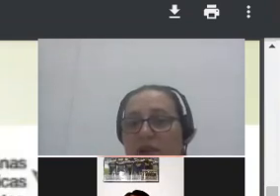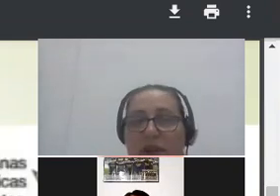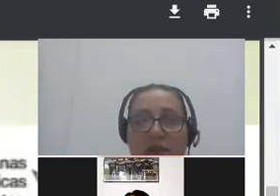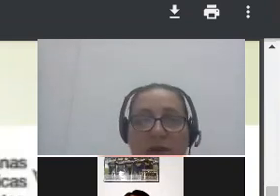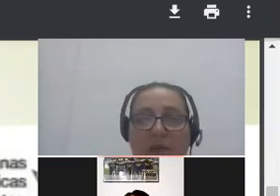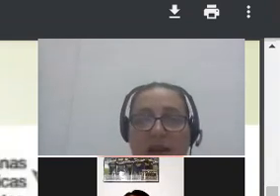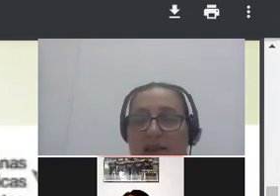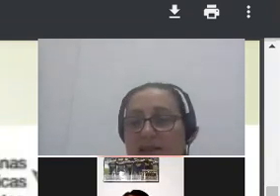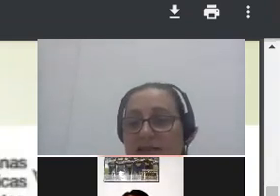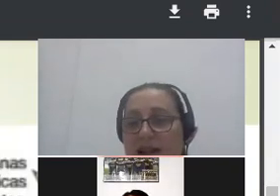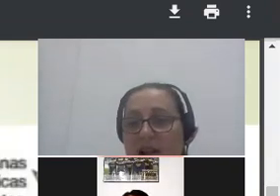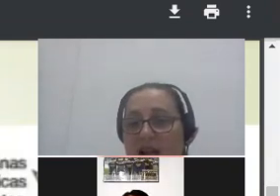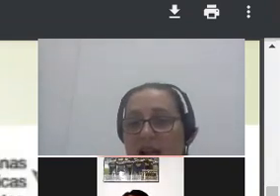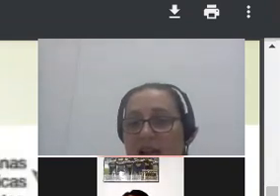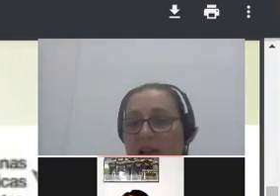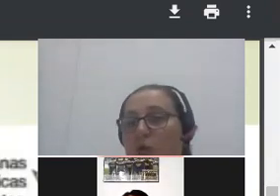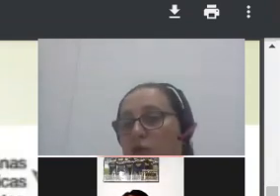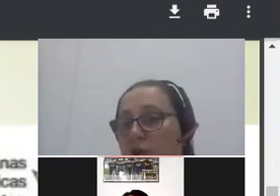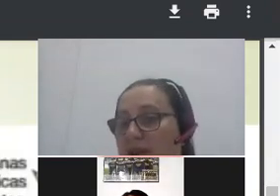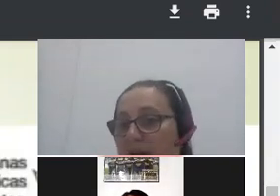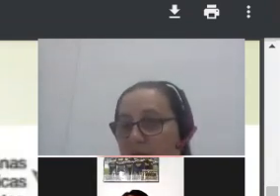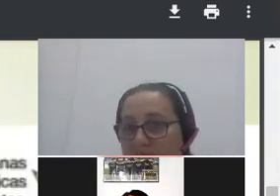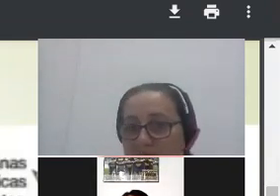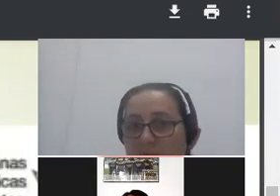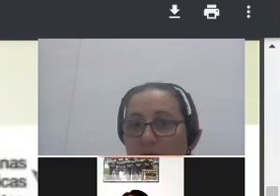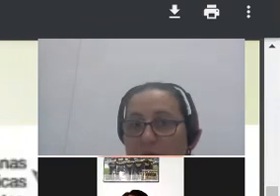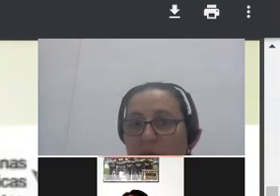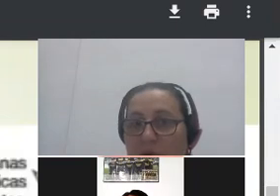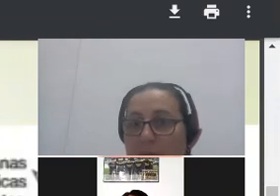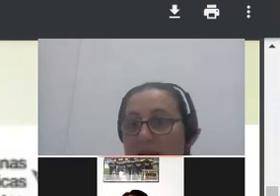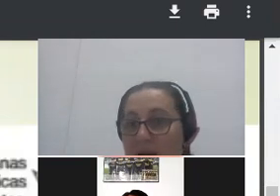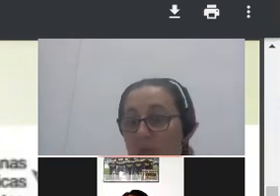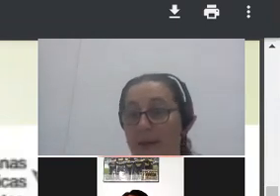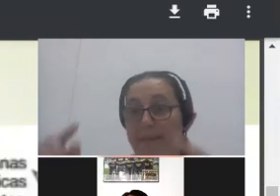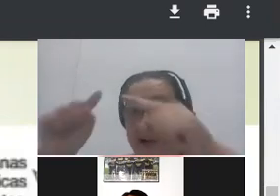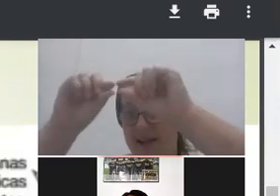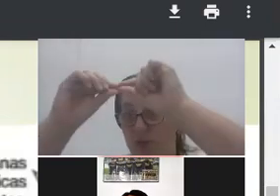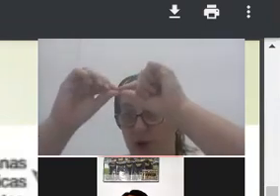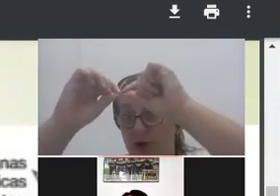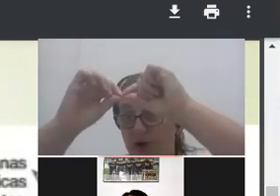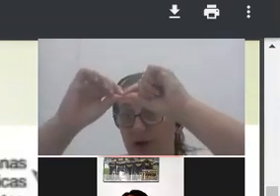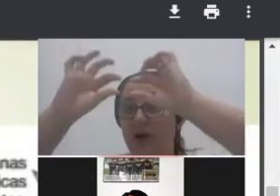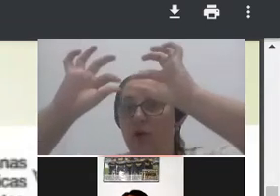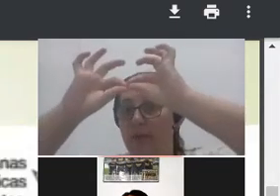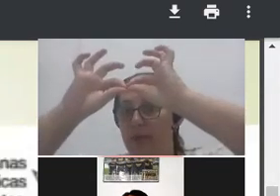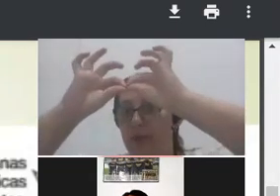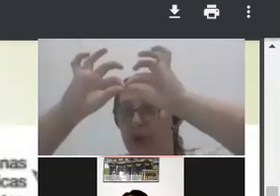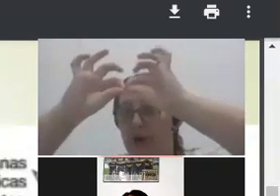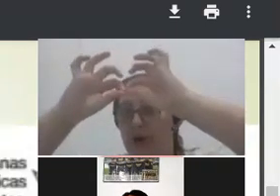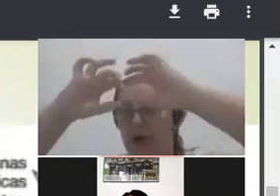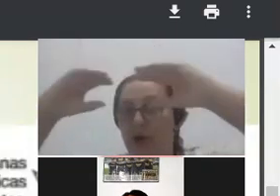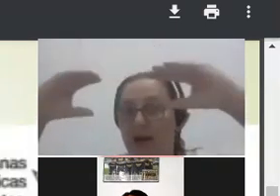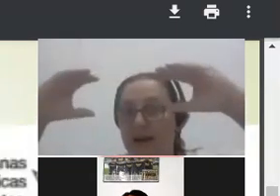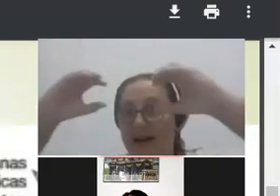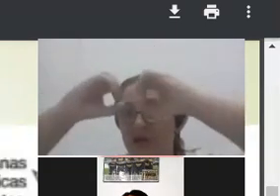Hay zonas donde vamos a necesitar que esté como soldado, que se esté conformando una placa de unión en un